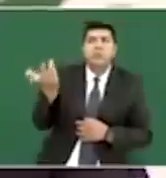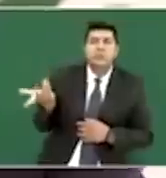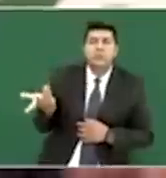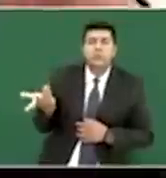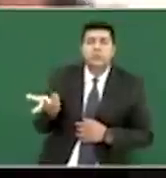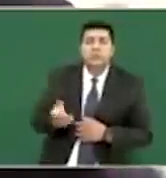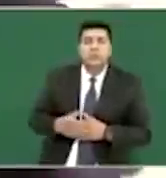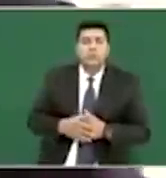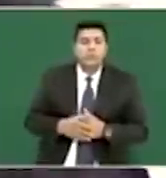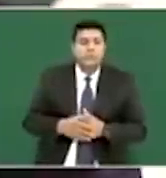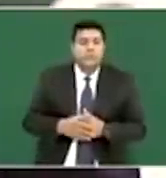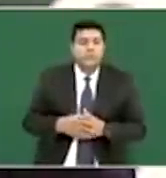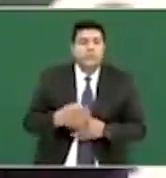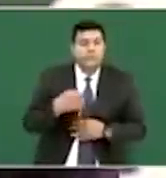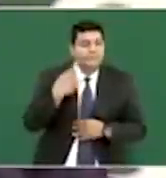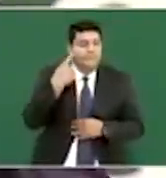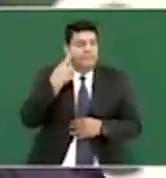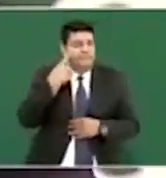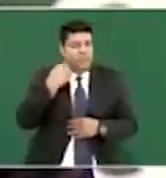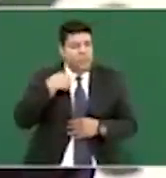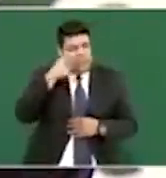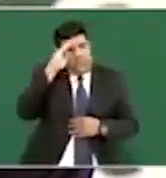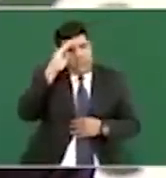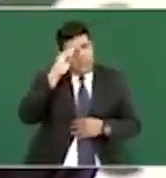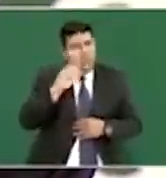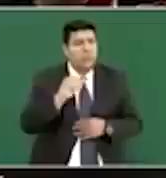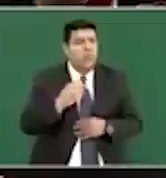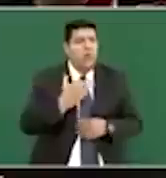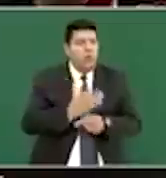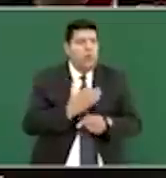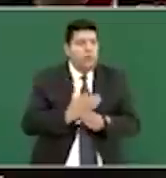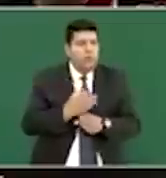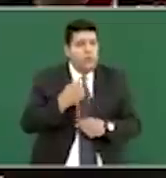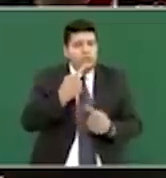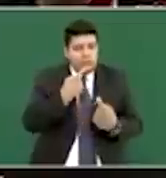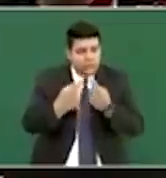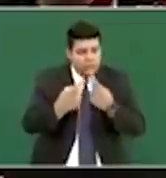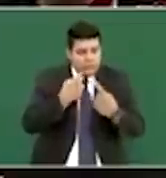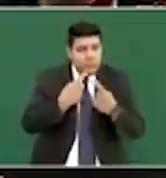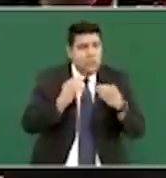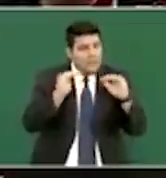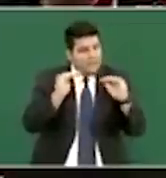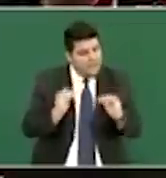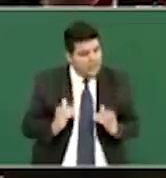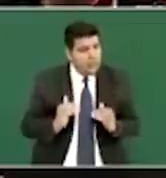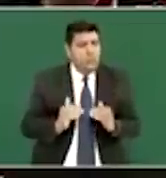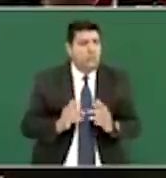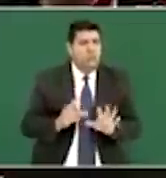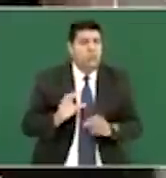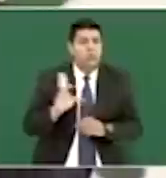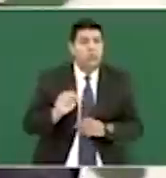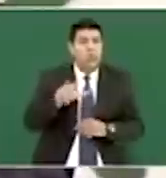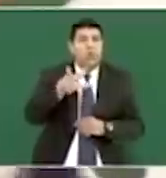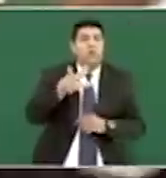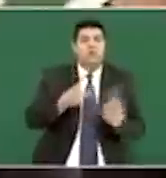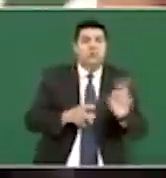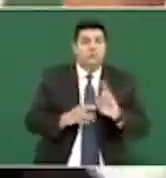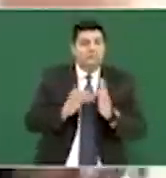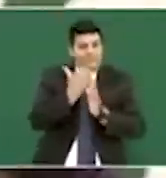tenemos que tener menos, en eso andamos, que haya una sala en vez de